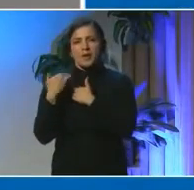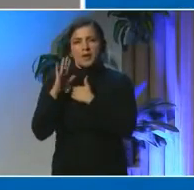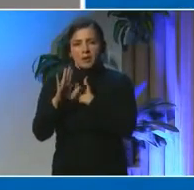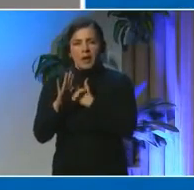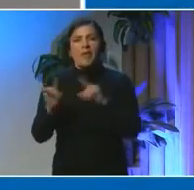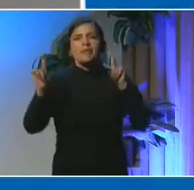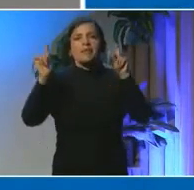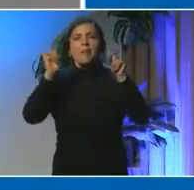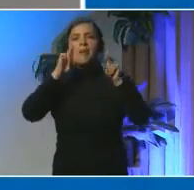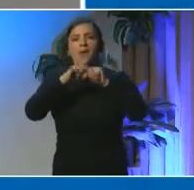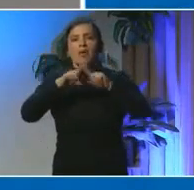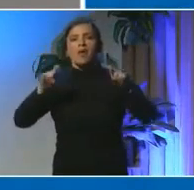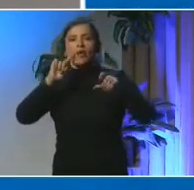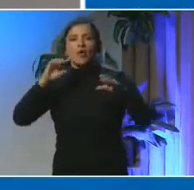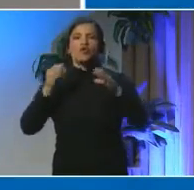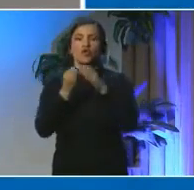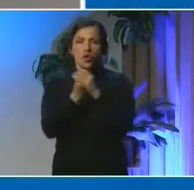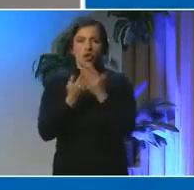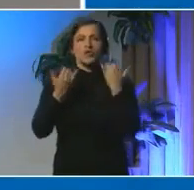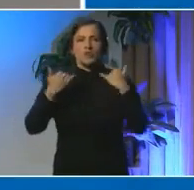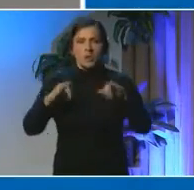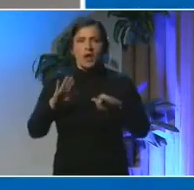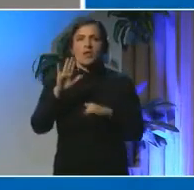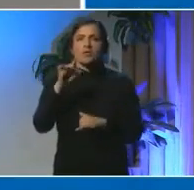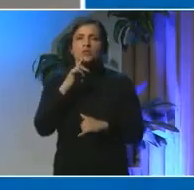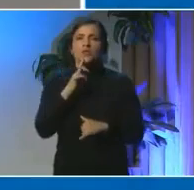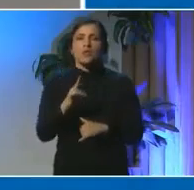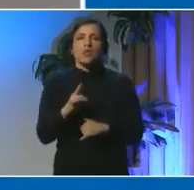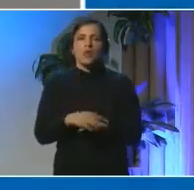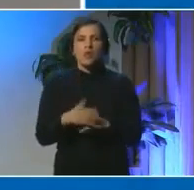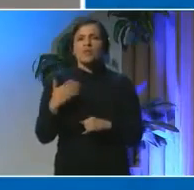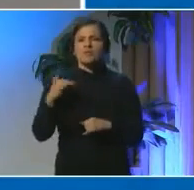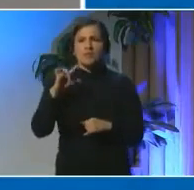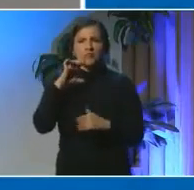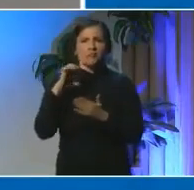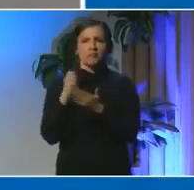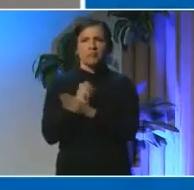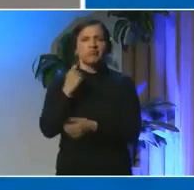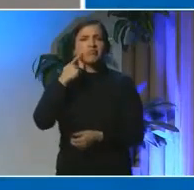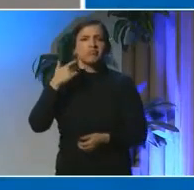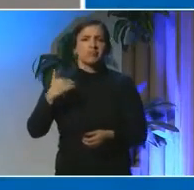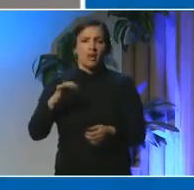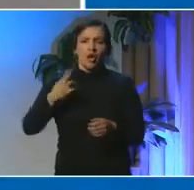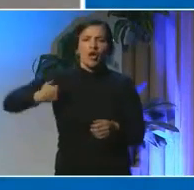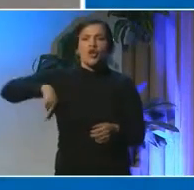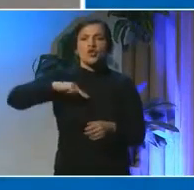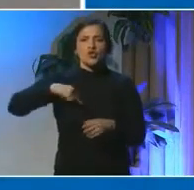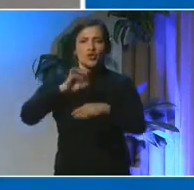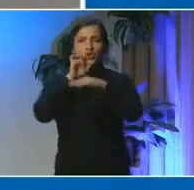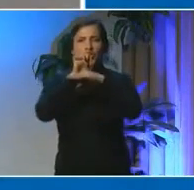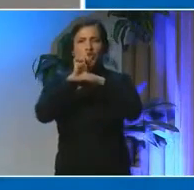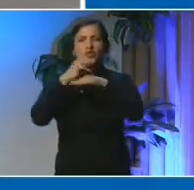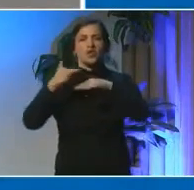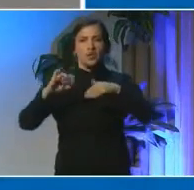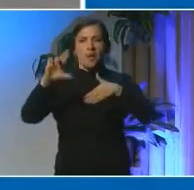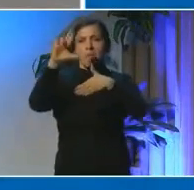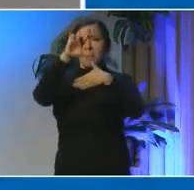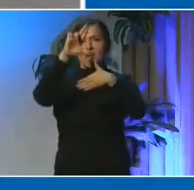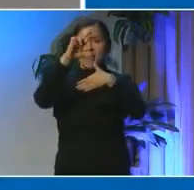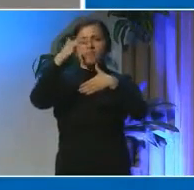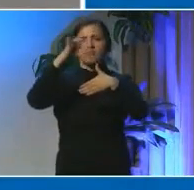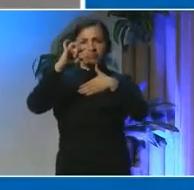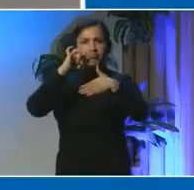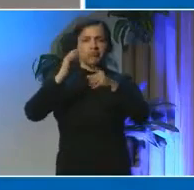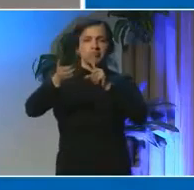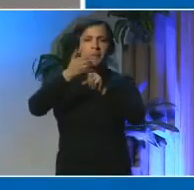inclusión arrasamos el ranking par en Colombia solamente quiero decir eso porque es muy importante para nosotros como compañía y en América Latina y en el